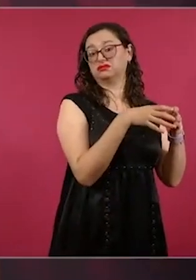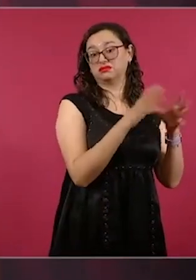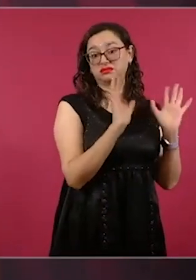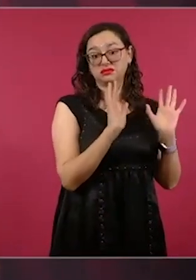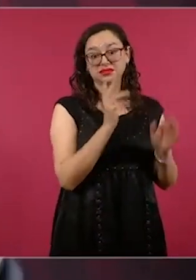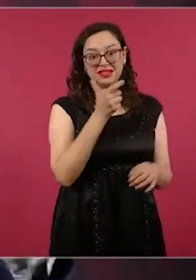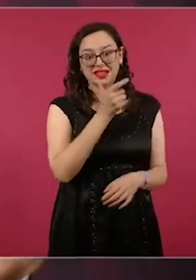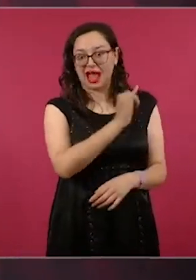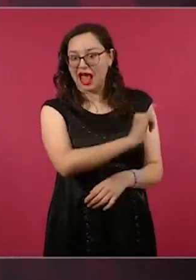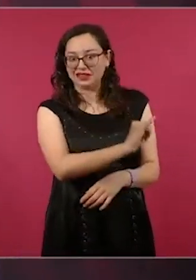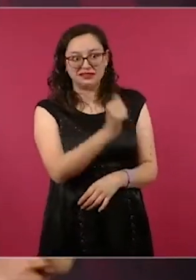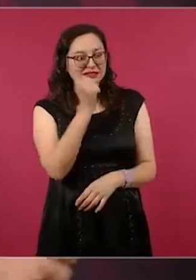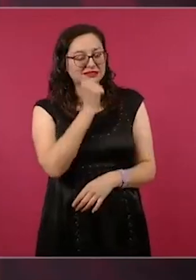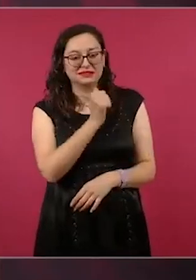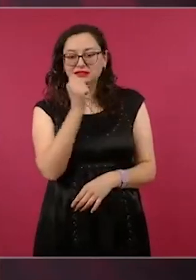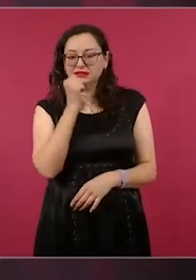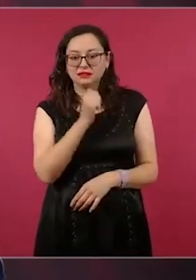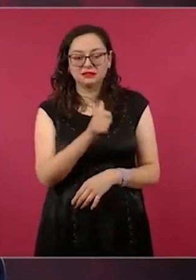Entonces,